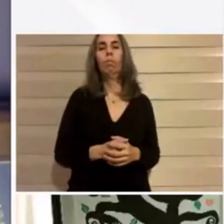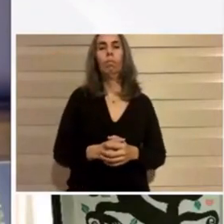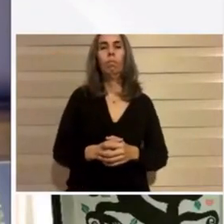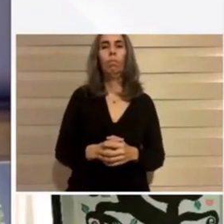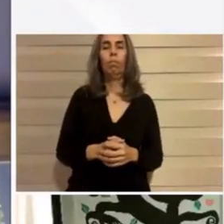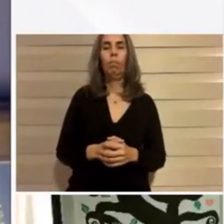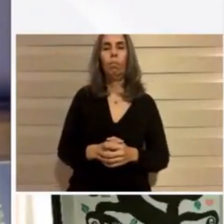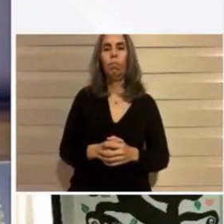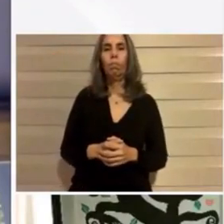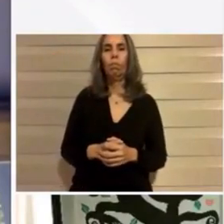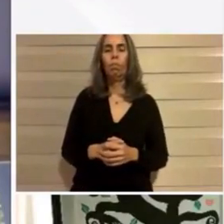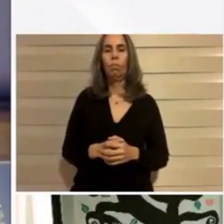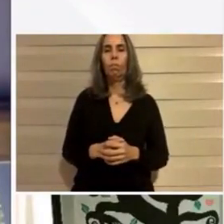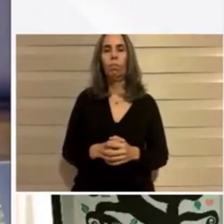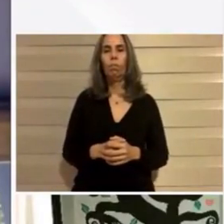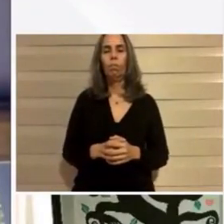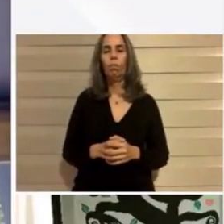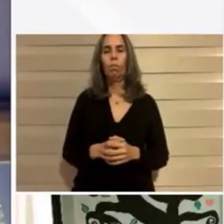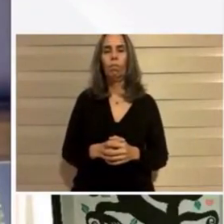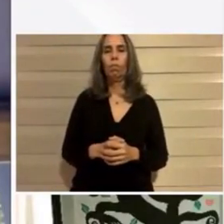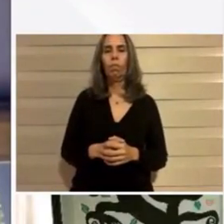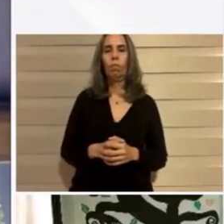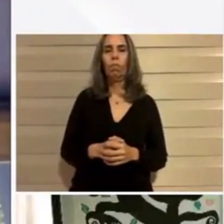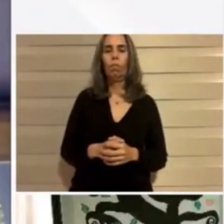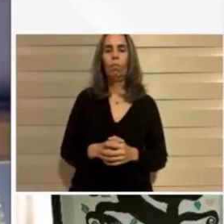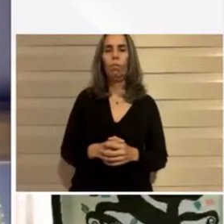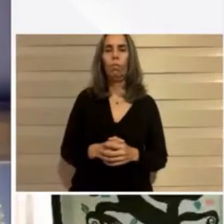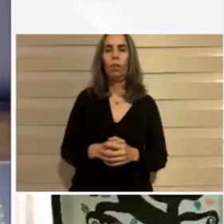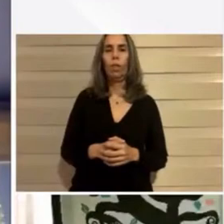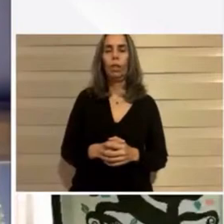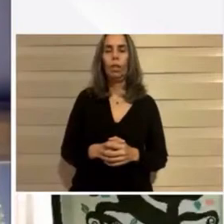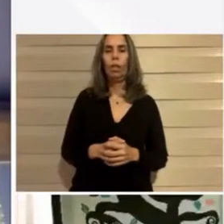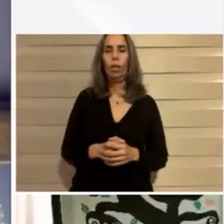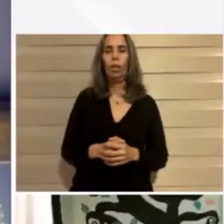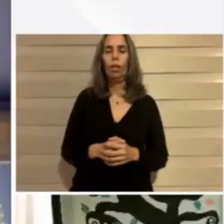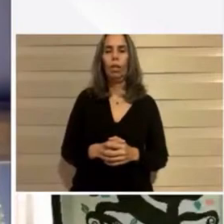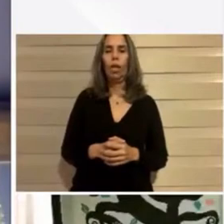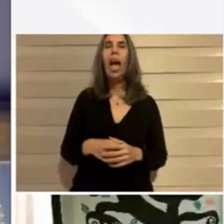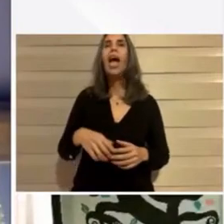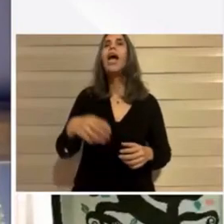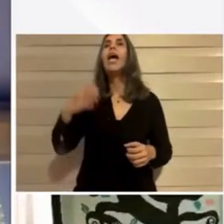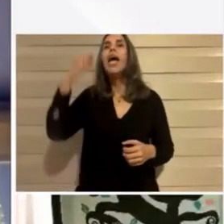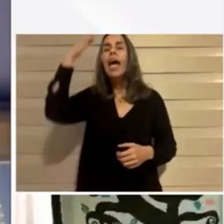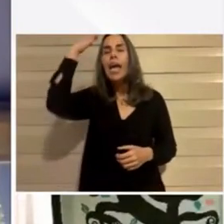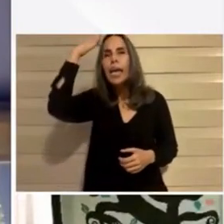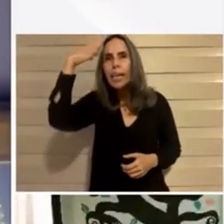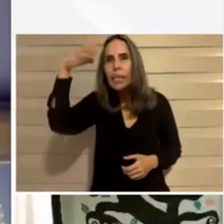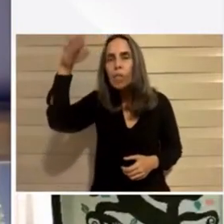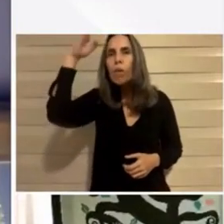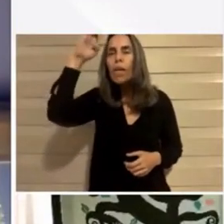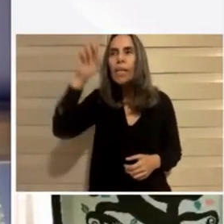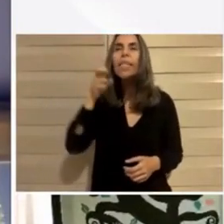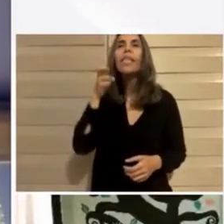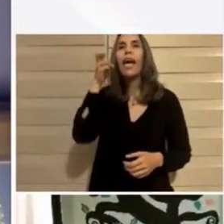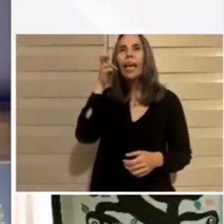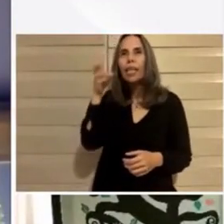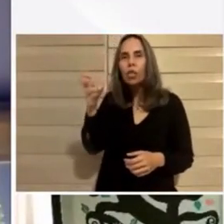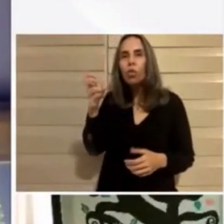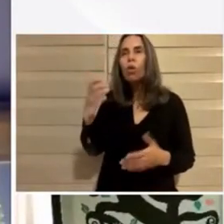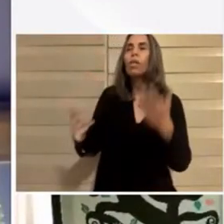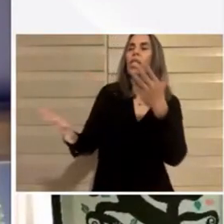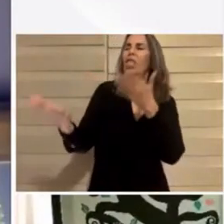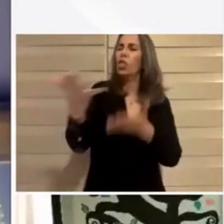o repito, lo que nosotros llamamos experiencia, que es la posibilidad de compartir una experiencia